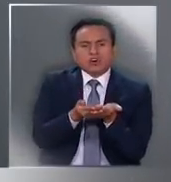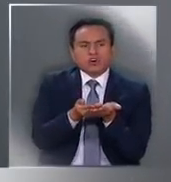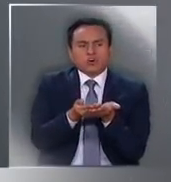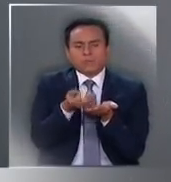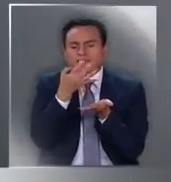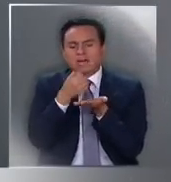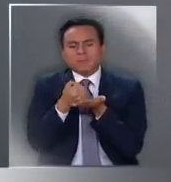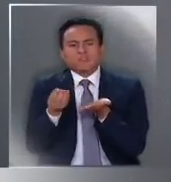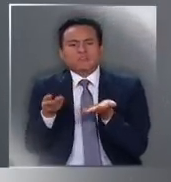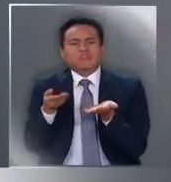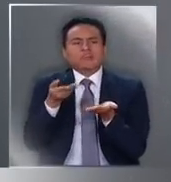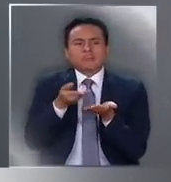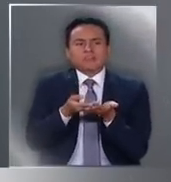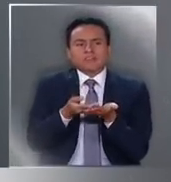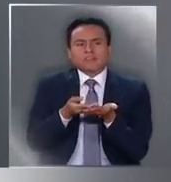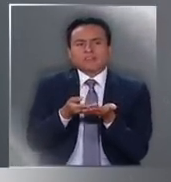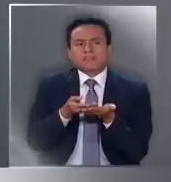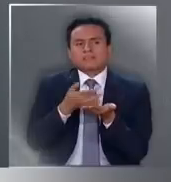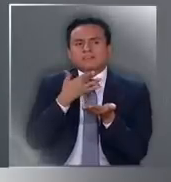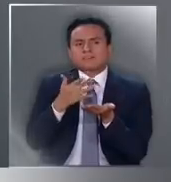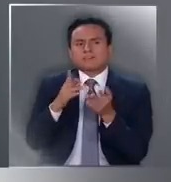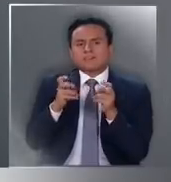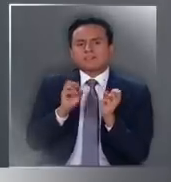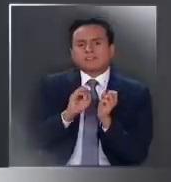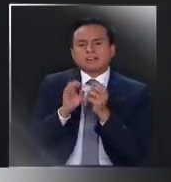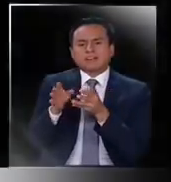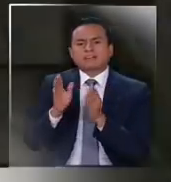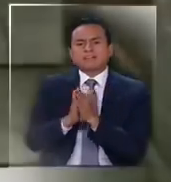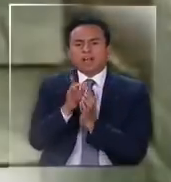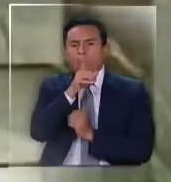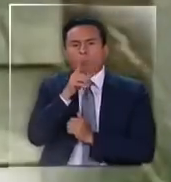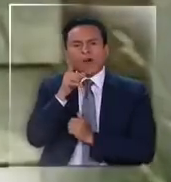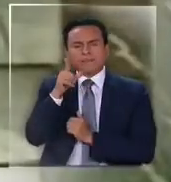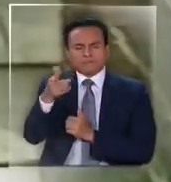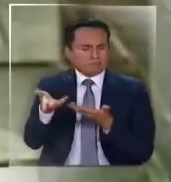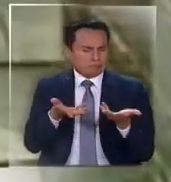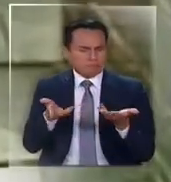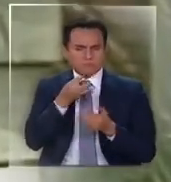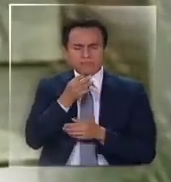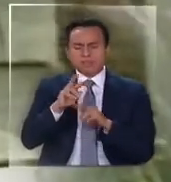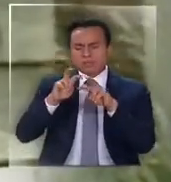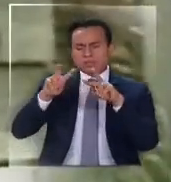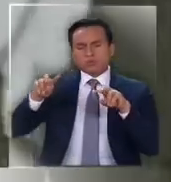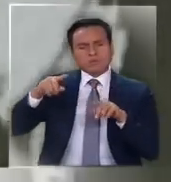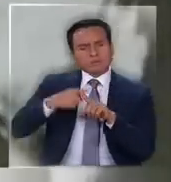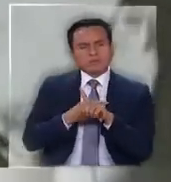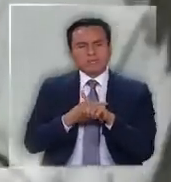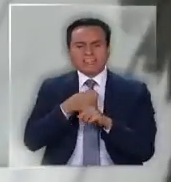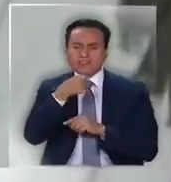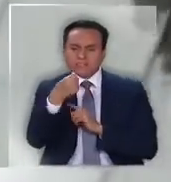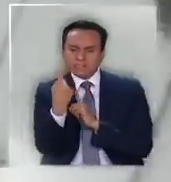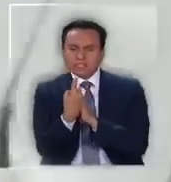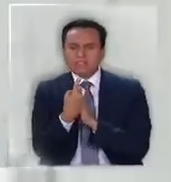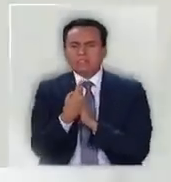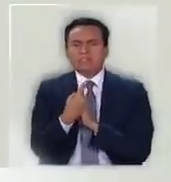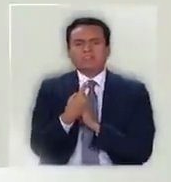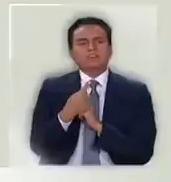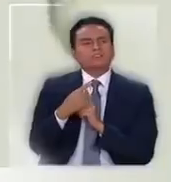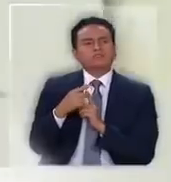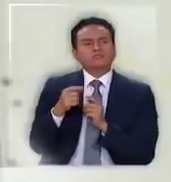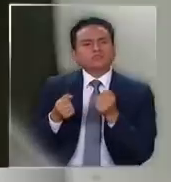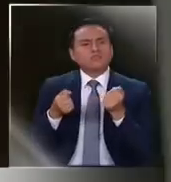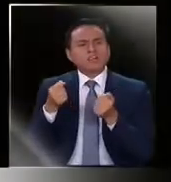este medicamento. Y quiero saber también quién me lo fue a dejar a Santa Juana. Las nuevas diligencias contemplan entrevistas al chofer de la cucaracha en